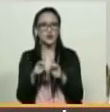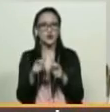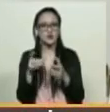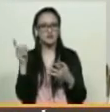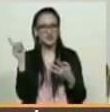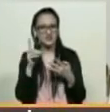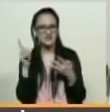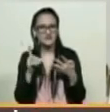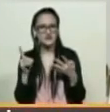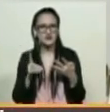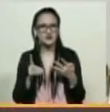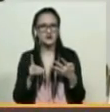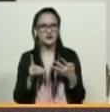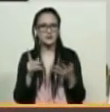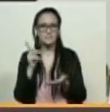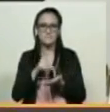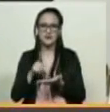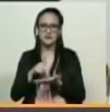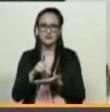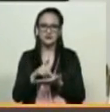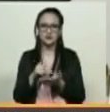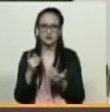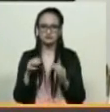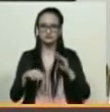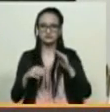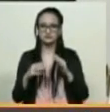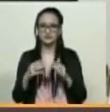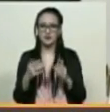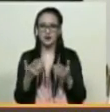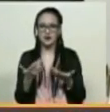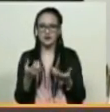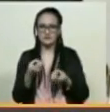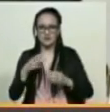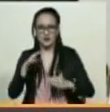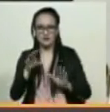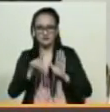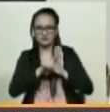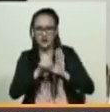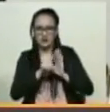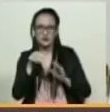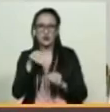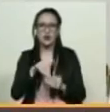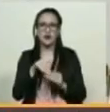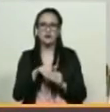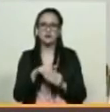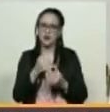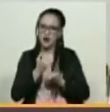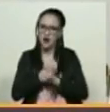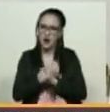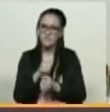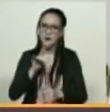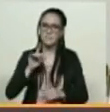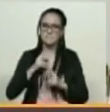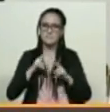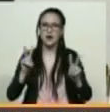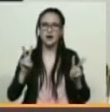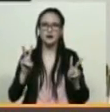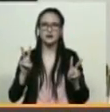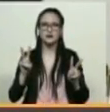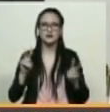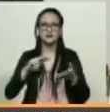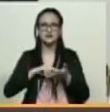definir la participación en base a las garantías electorales. Eso no es malo. Los que amamos la paz, vemos eso como un